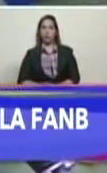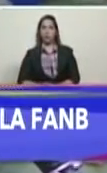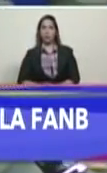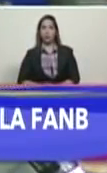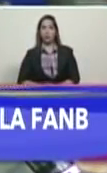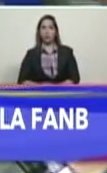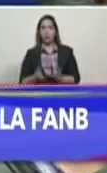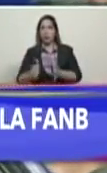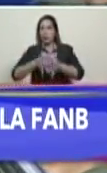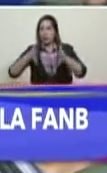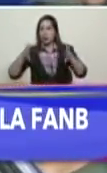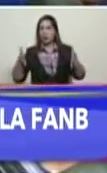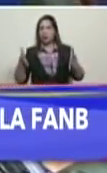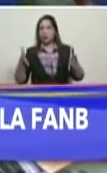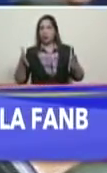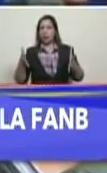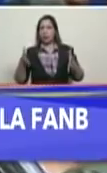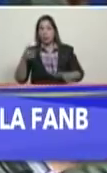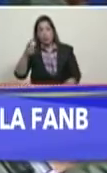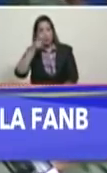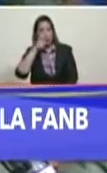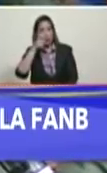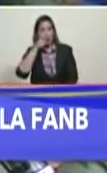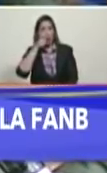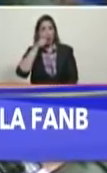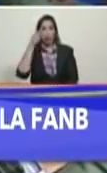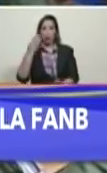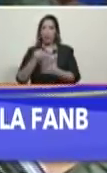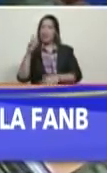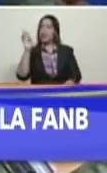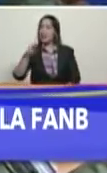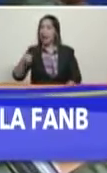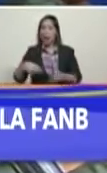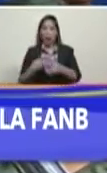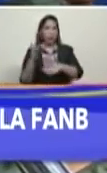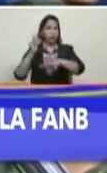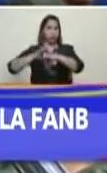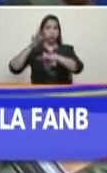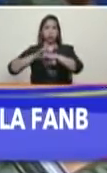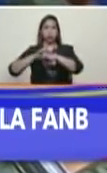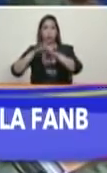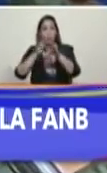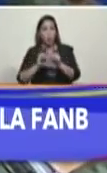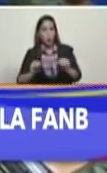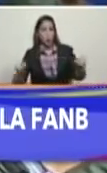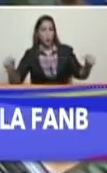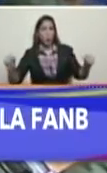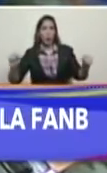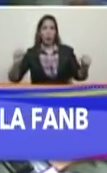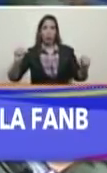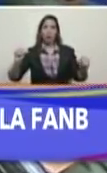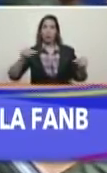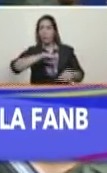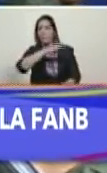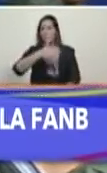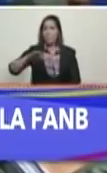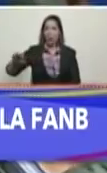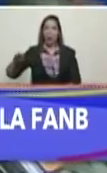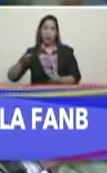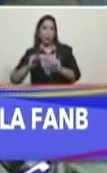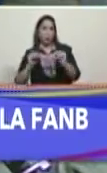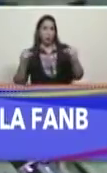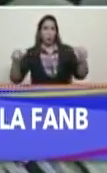vigilantes, vigilantes y vigilantes, que nadie toque el suelo sagrado, el mar sagrado de nuestra